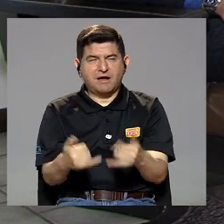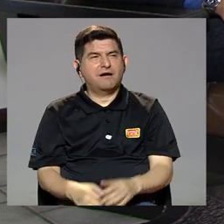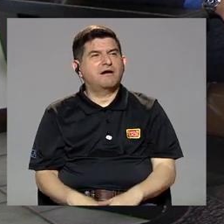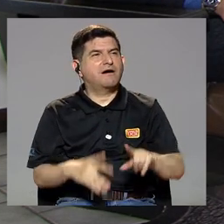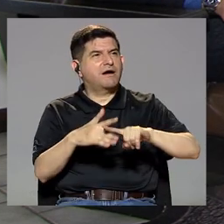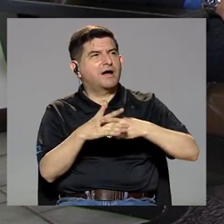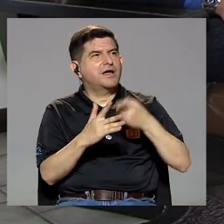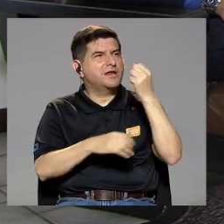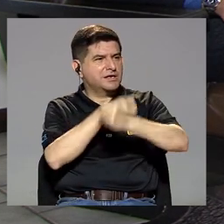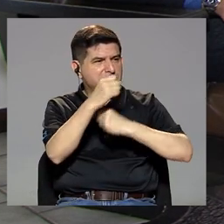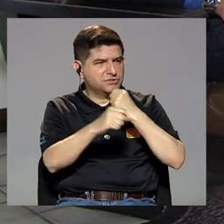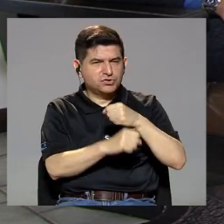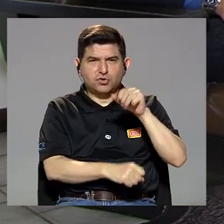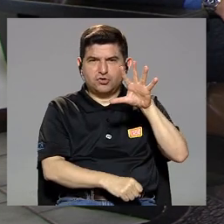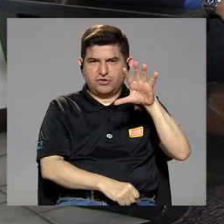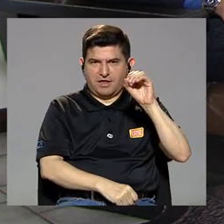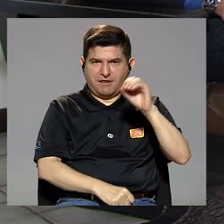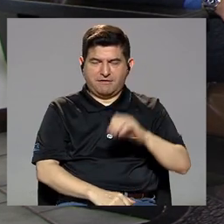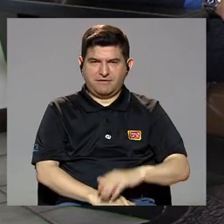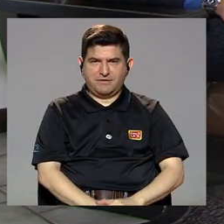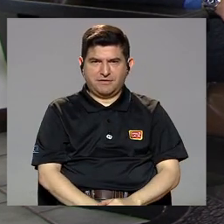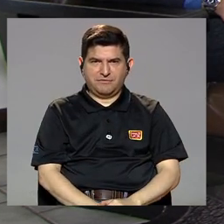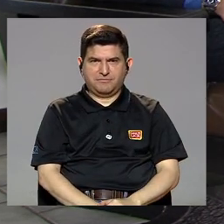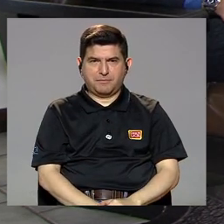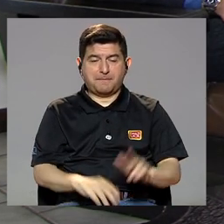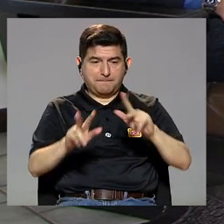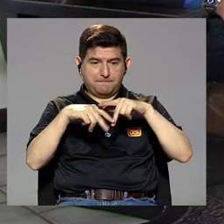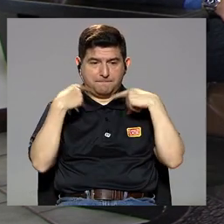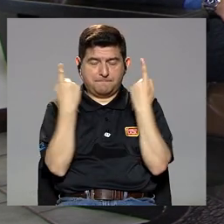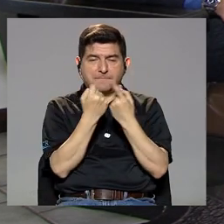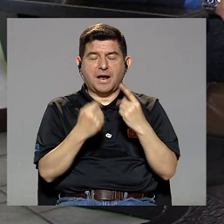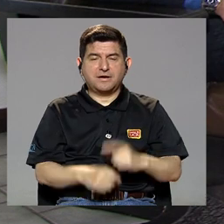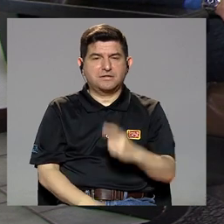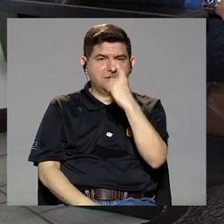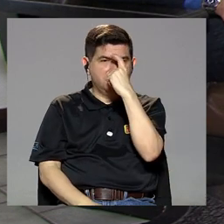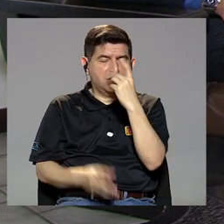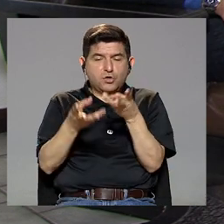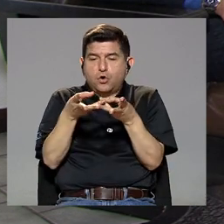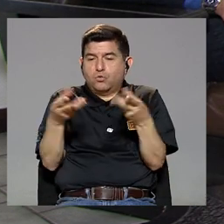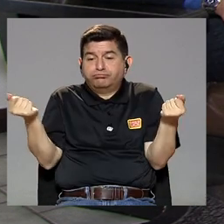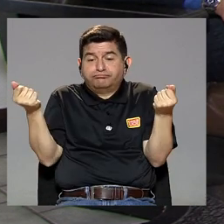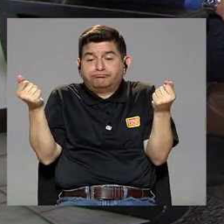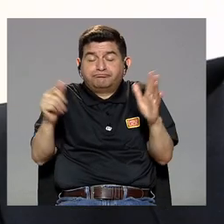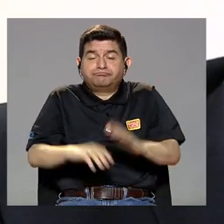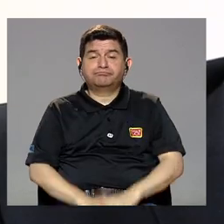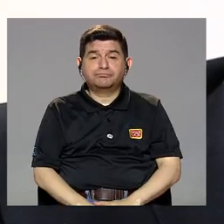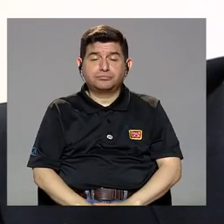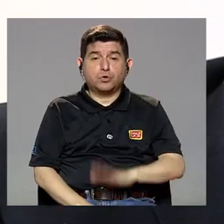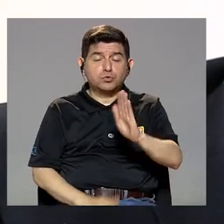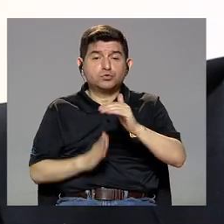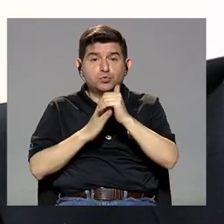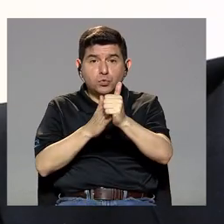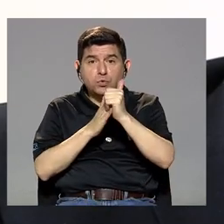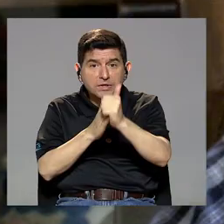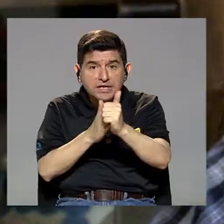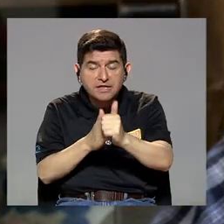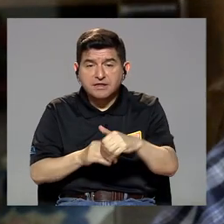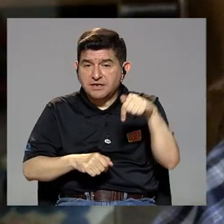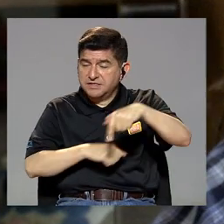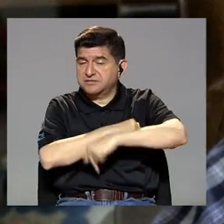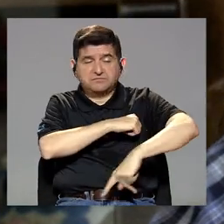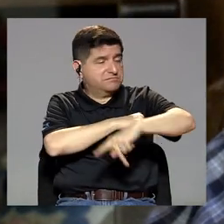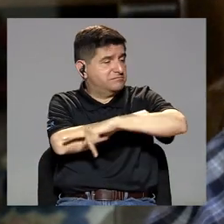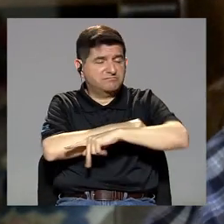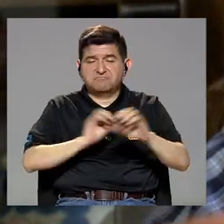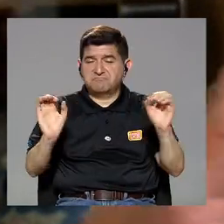50 los partidos que el veronés estaría desaparecido sus clientes no están en el país no había